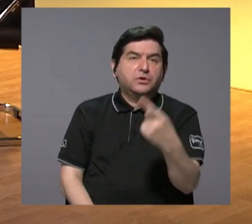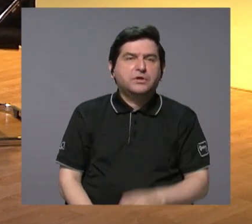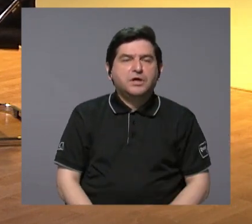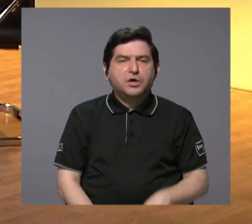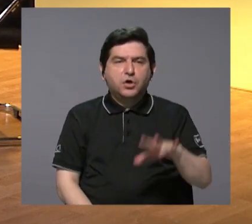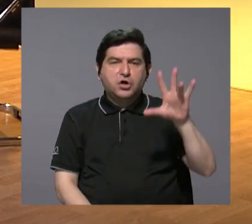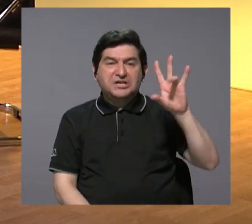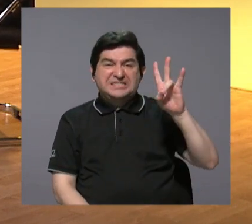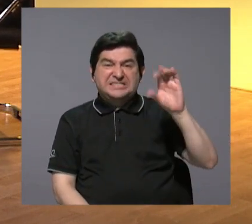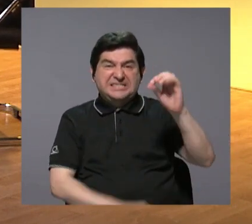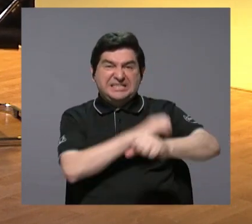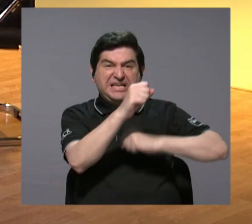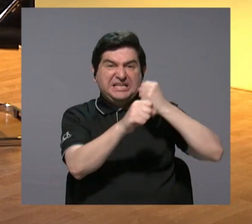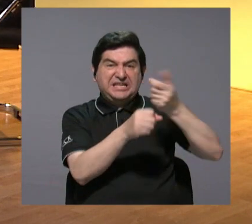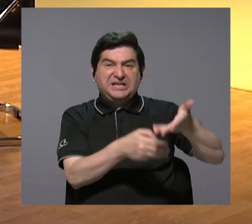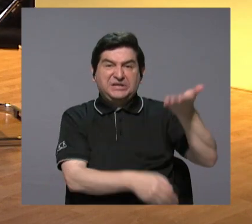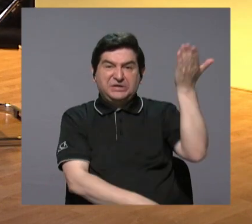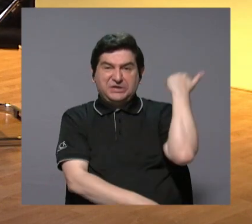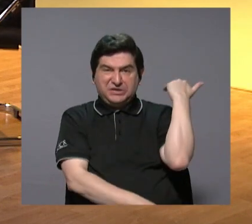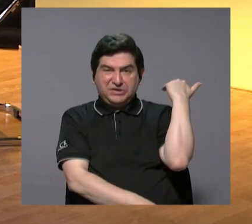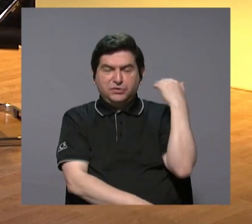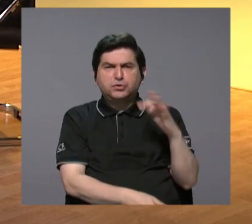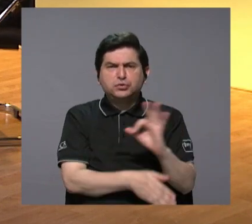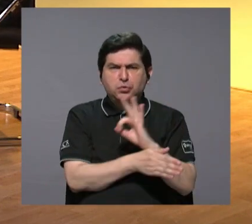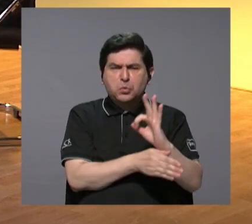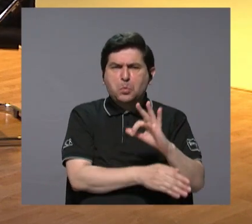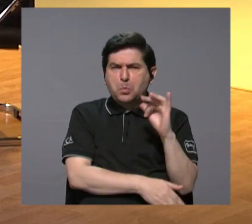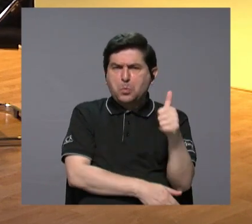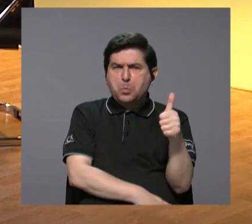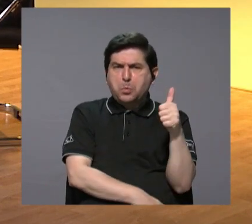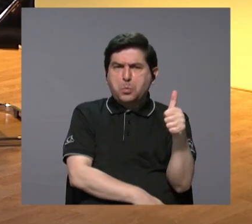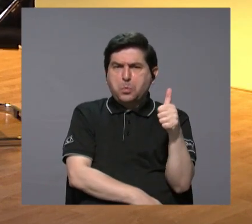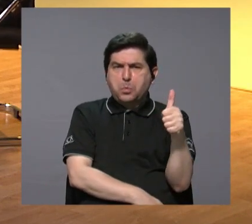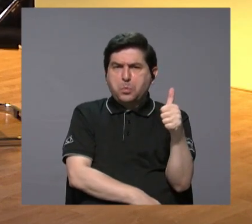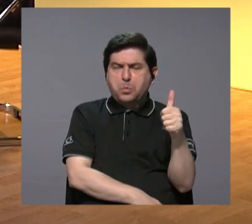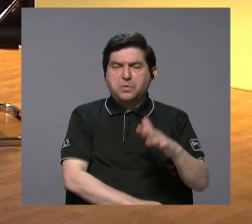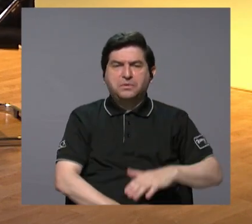70 años, y que funcionaron muy bien